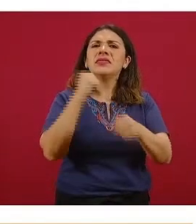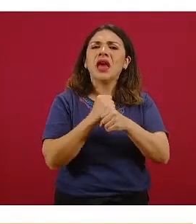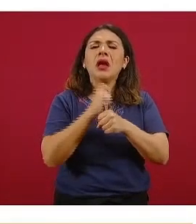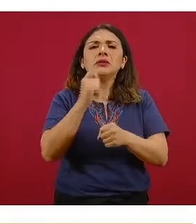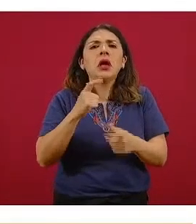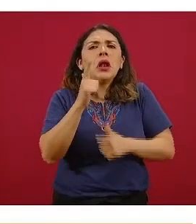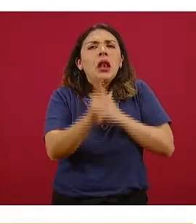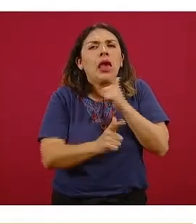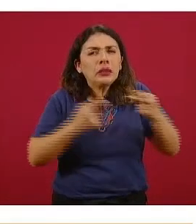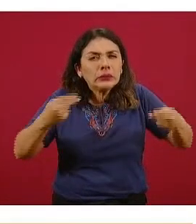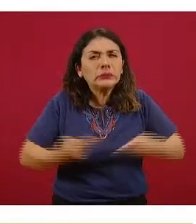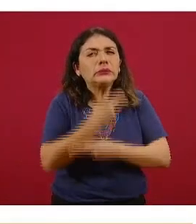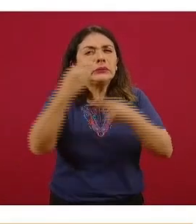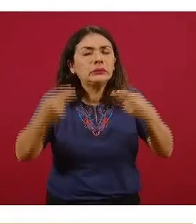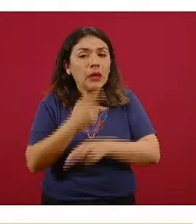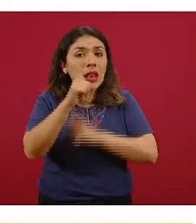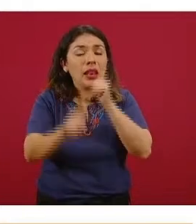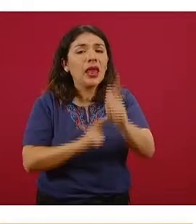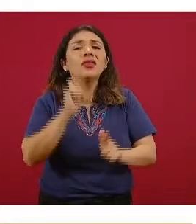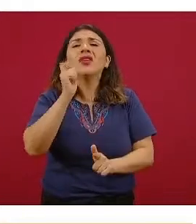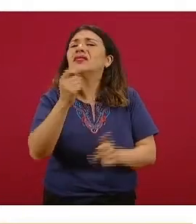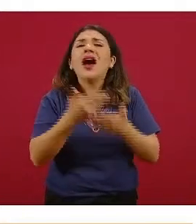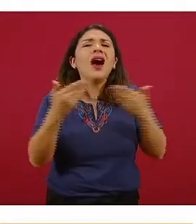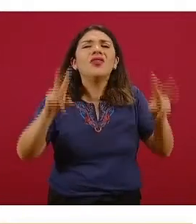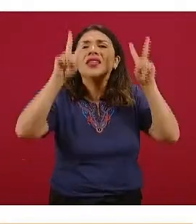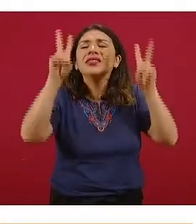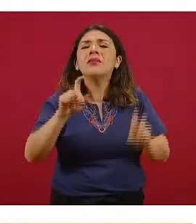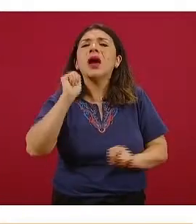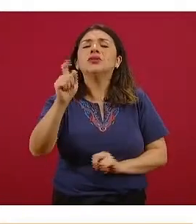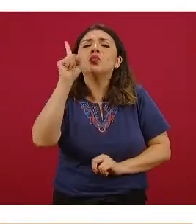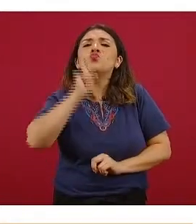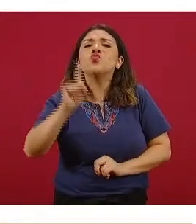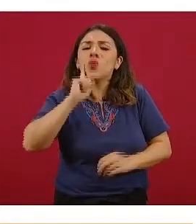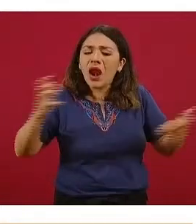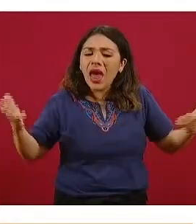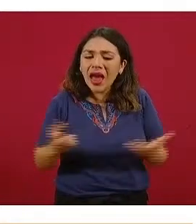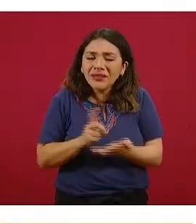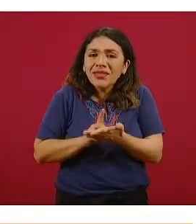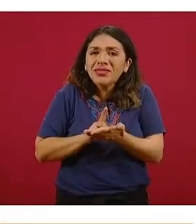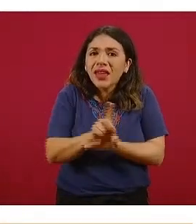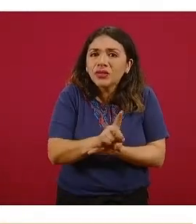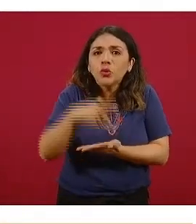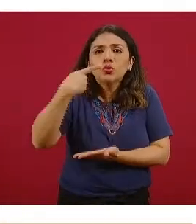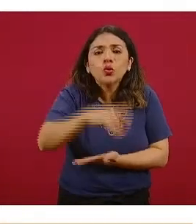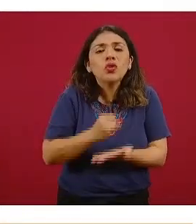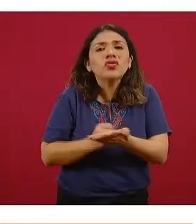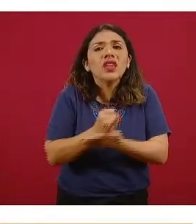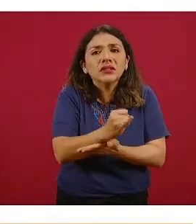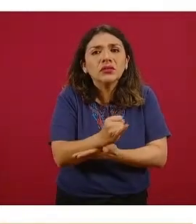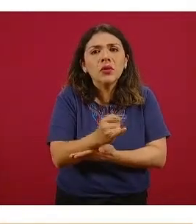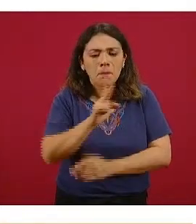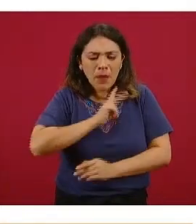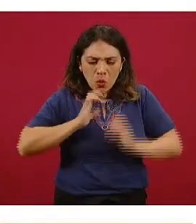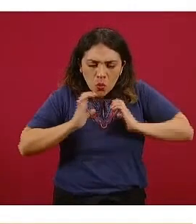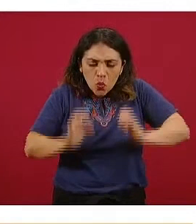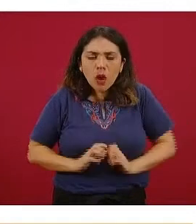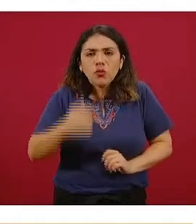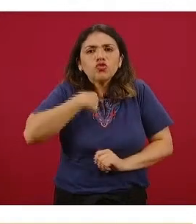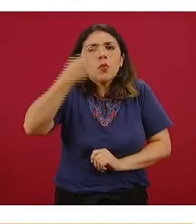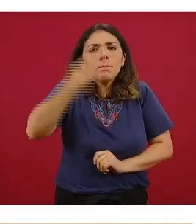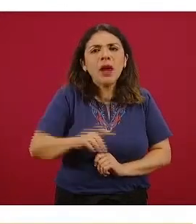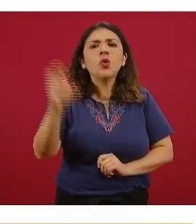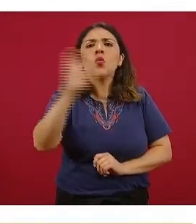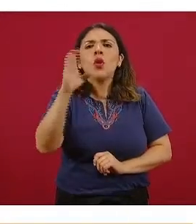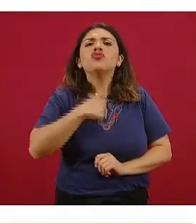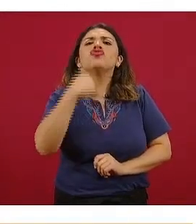crecemos lentamente, es un tema de autonomía de las mujeres, es un tema de que ellas decidan sobre su cuerpo, cuándo, cómo,